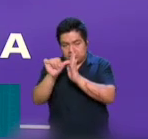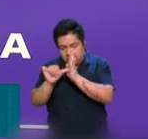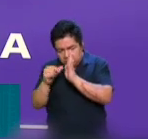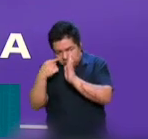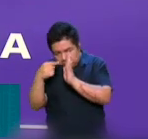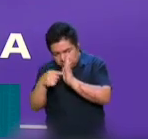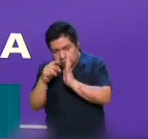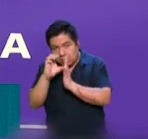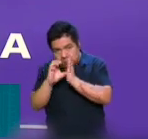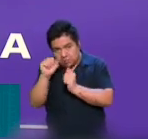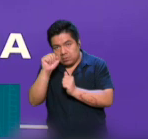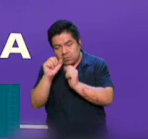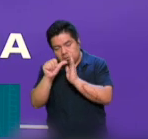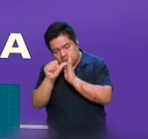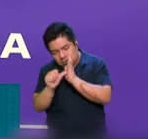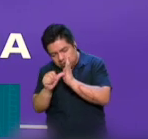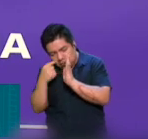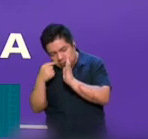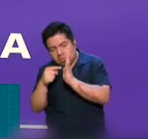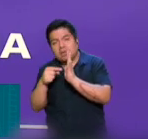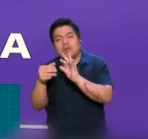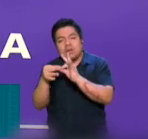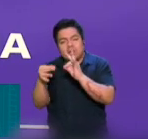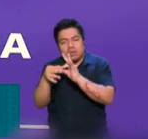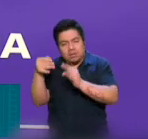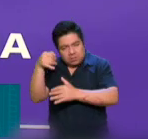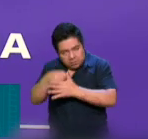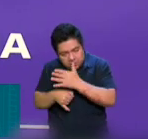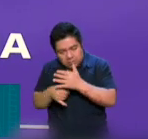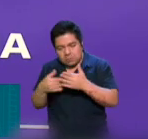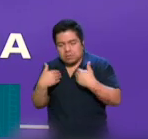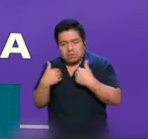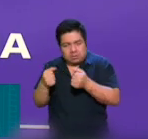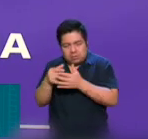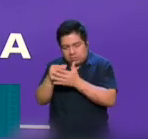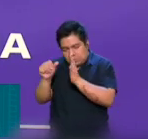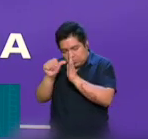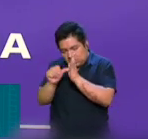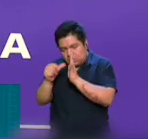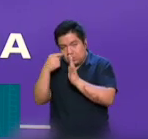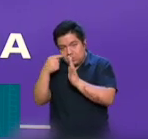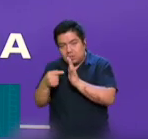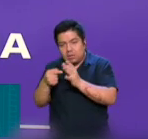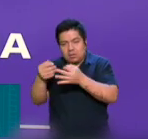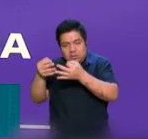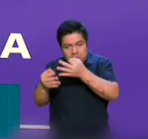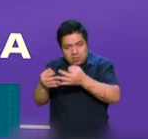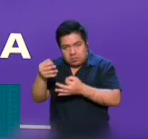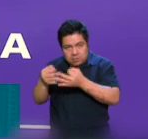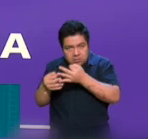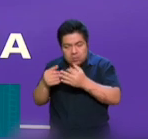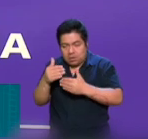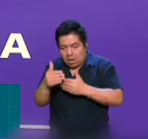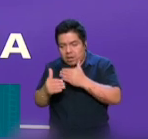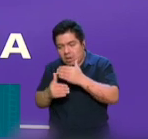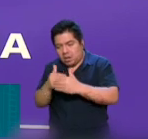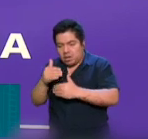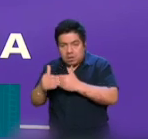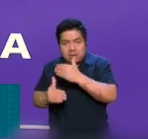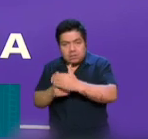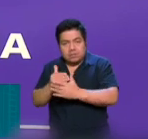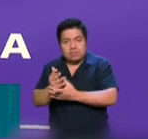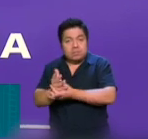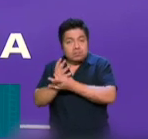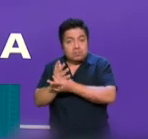en la reforma, un artículo aclaratorio que se entiende en términos muy jurídicos como transitorio, que